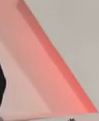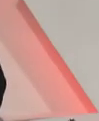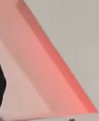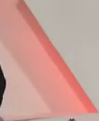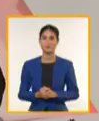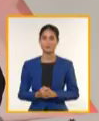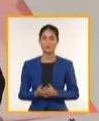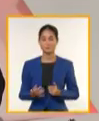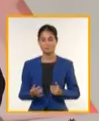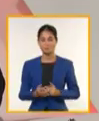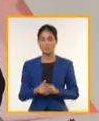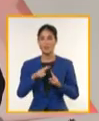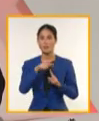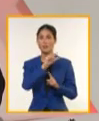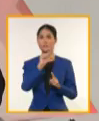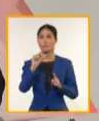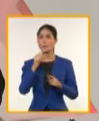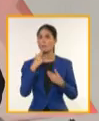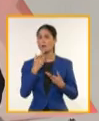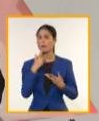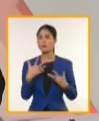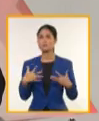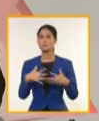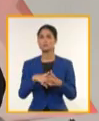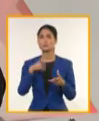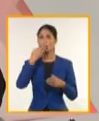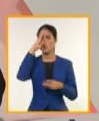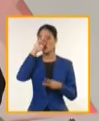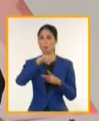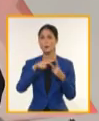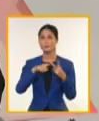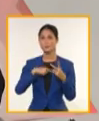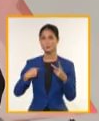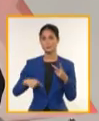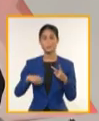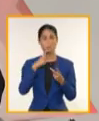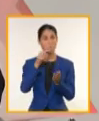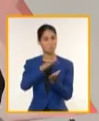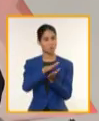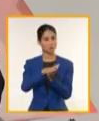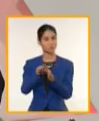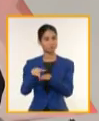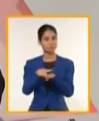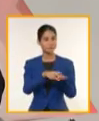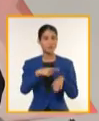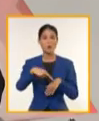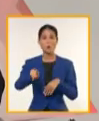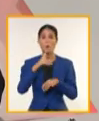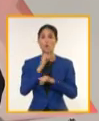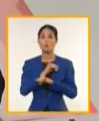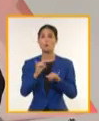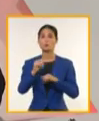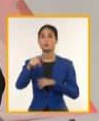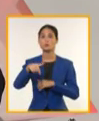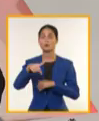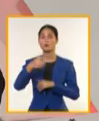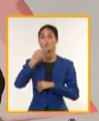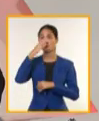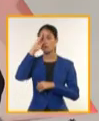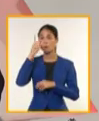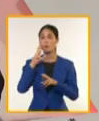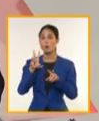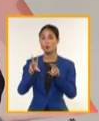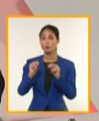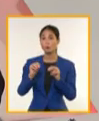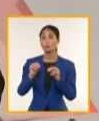Pero antes de comenzar, vamos a nuestra habitual sección, la noticia del día. Tiene que ver con nuestro país y es una actualización de lo más